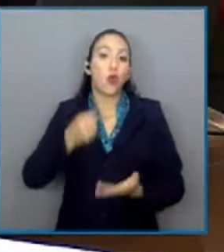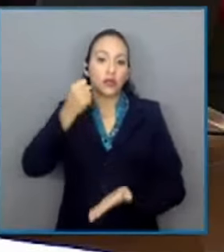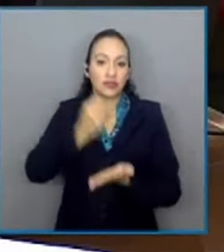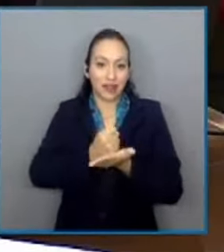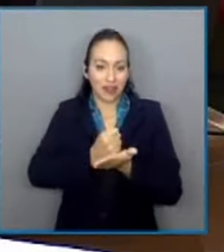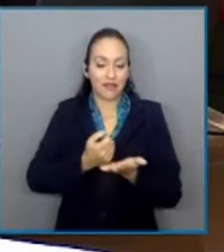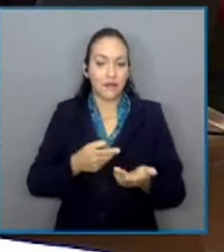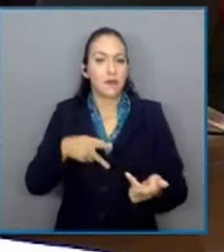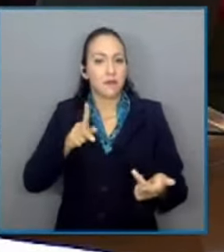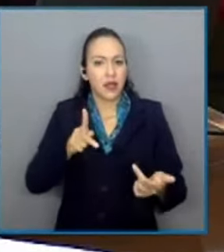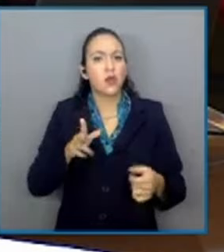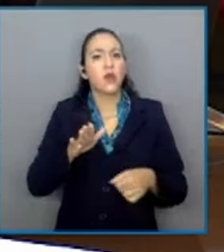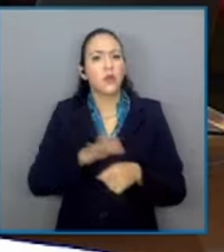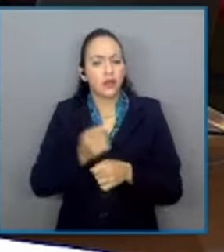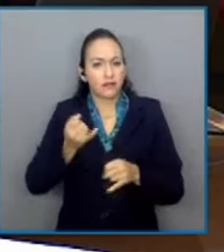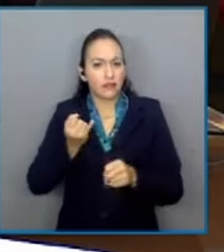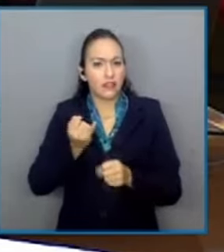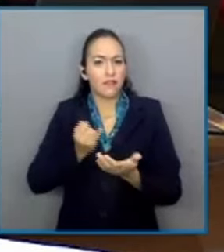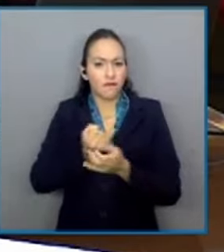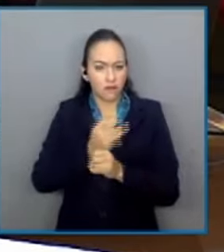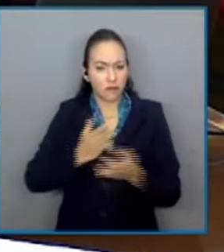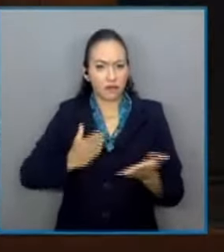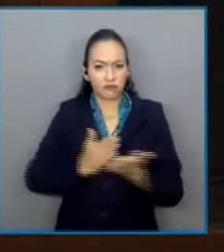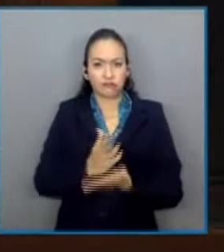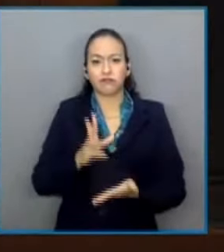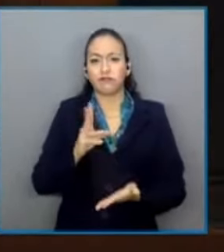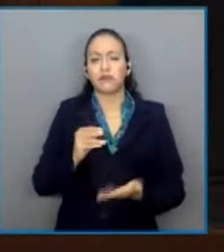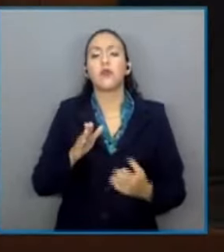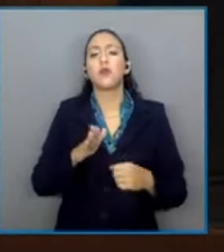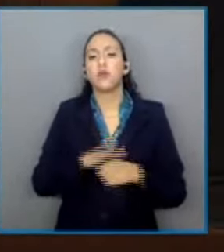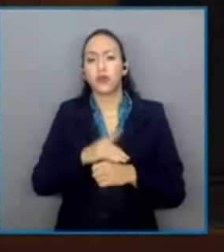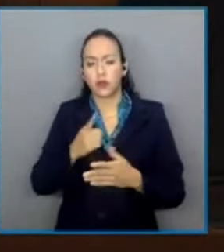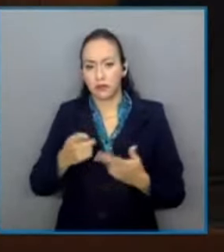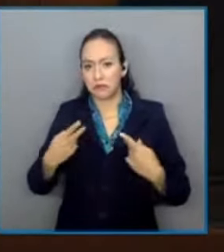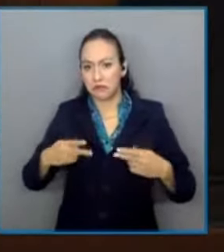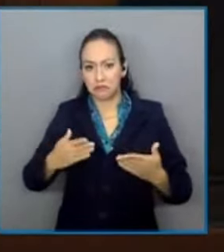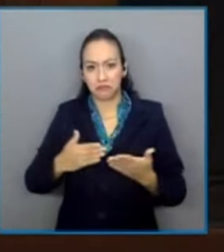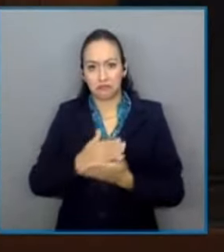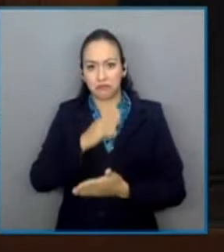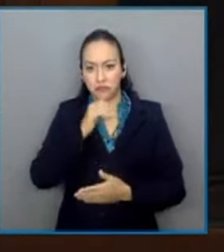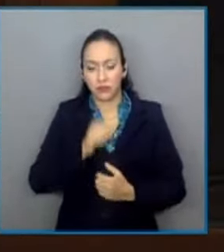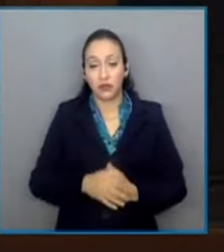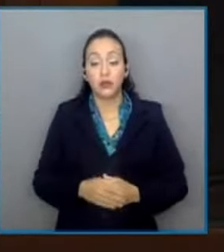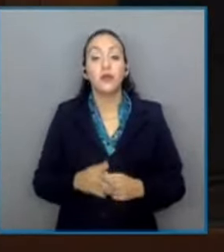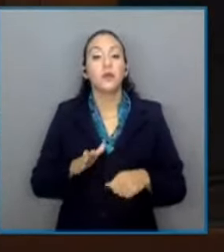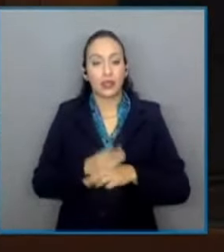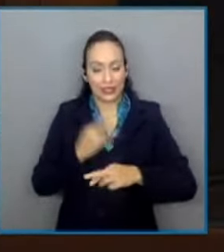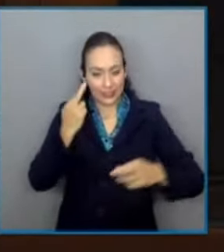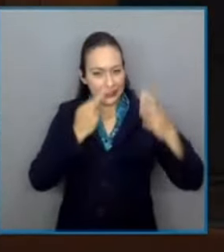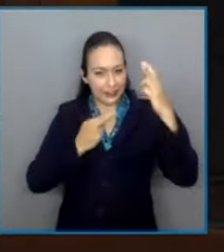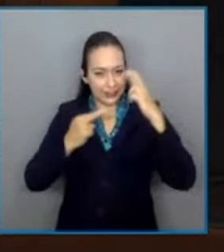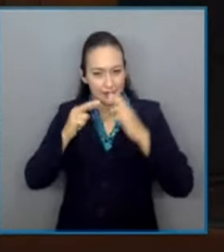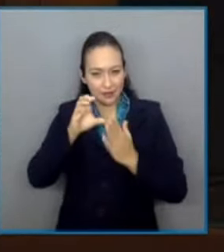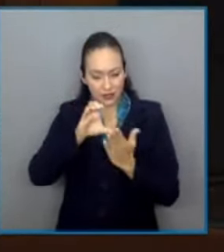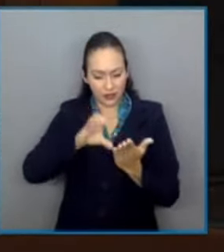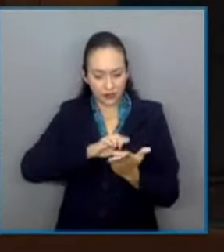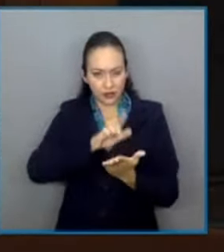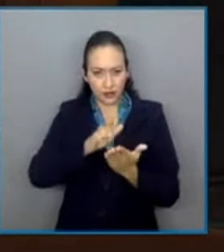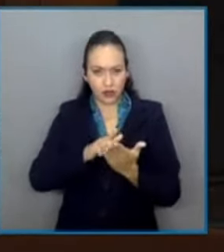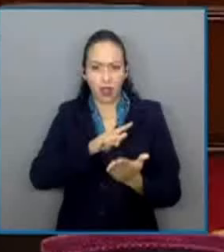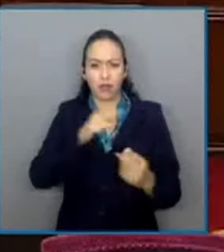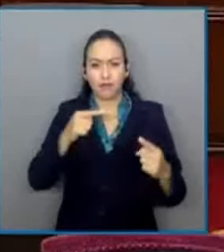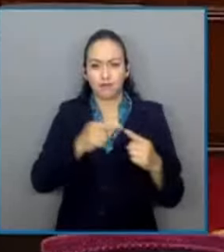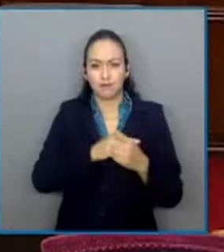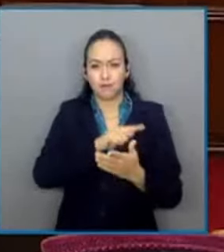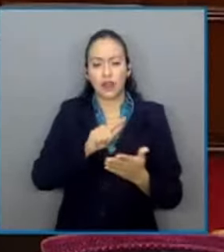la información por resultar desproporcionados. Al resolver una acción de inconstitucionalidad, también invalidó disposiciones